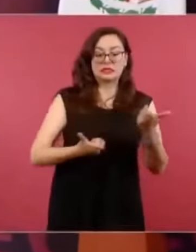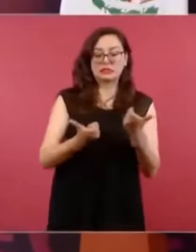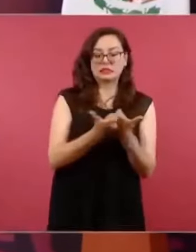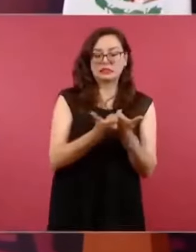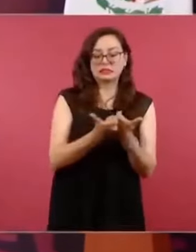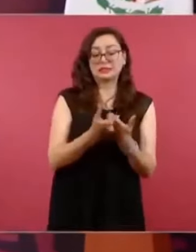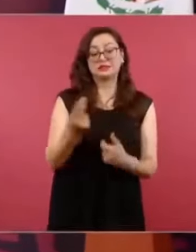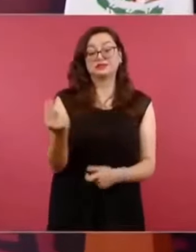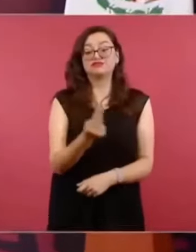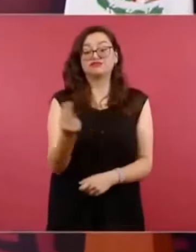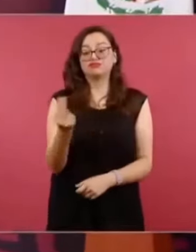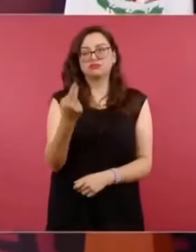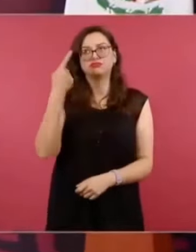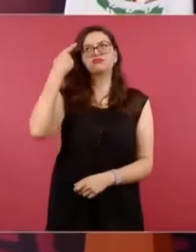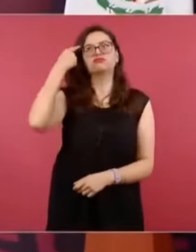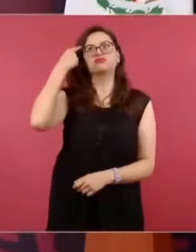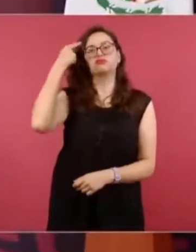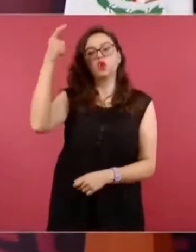práctico.